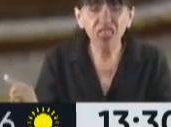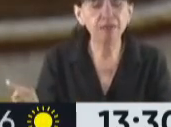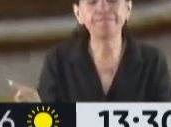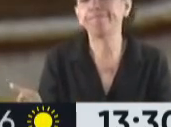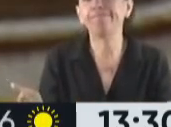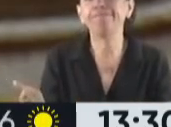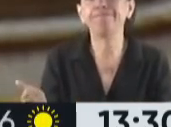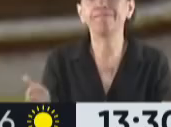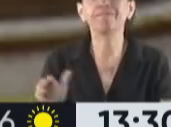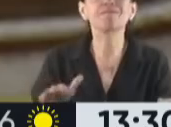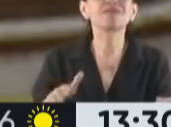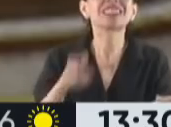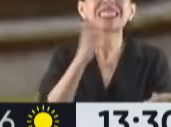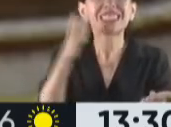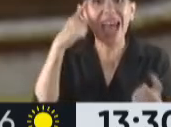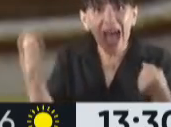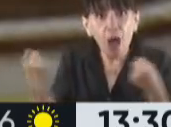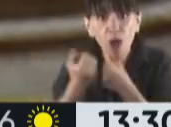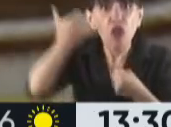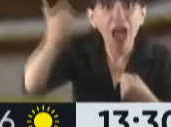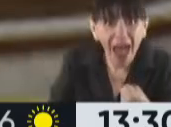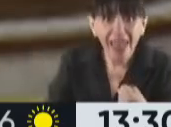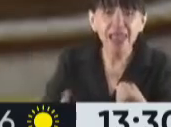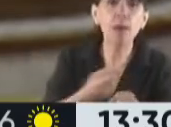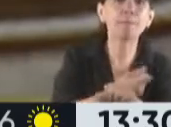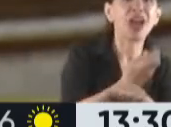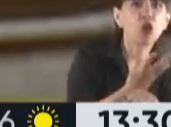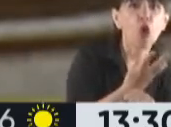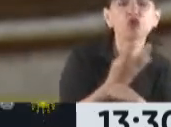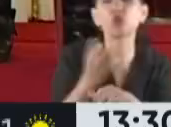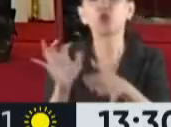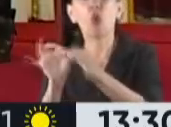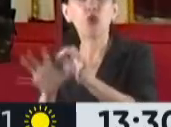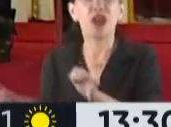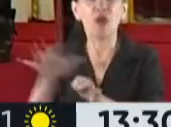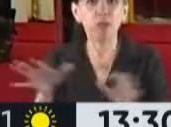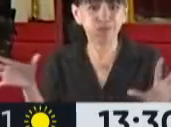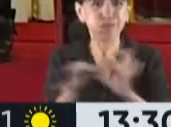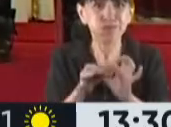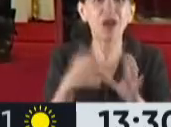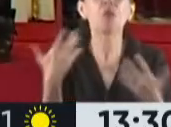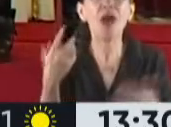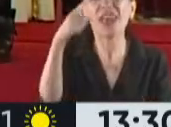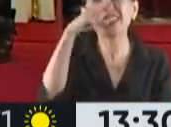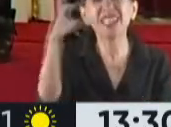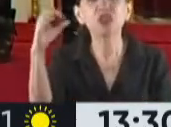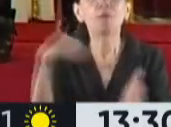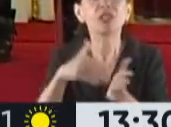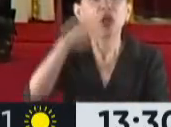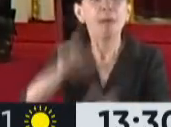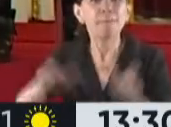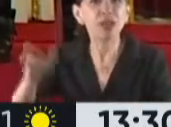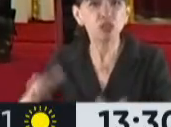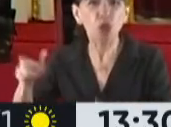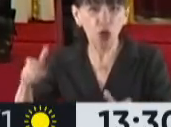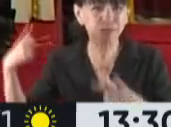podrá desencadenar con el acuerdo Unión Europea-Mercosur. 700 millones de consumidores en este área común,